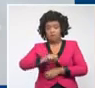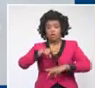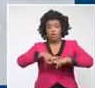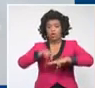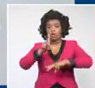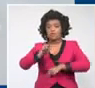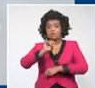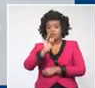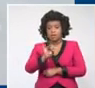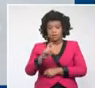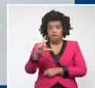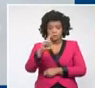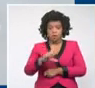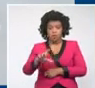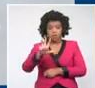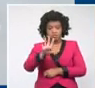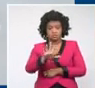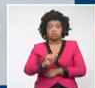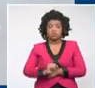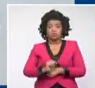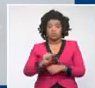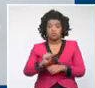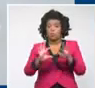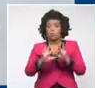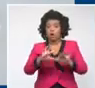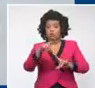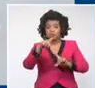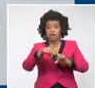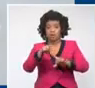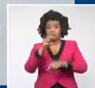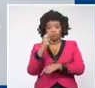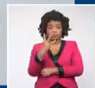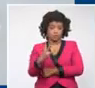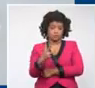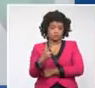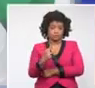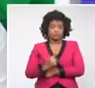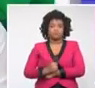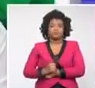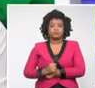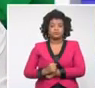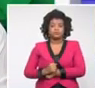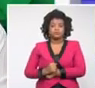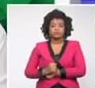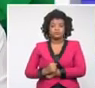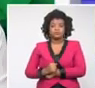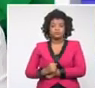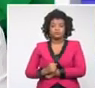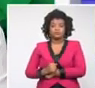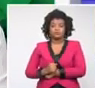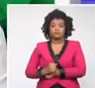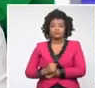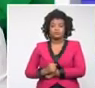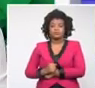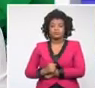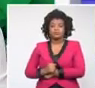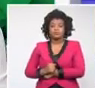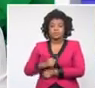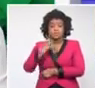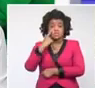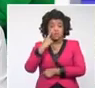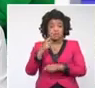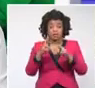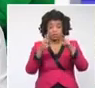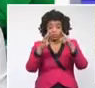7, Camagüey, 5 y Guantánamo, 3. Cuando uno ve, incluso sin entrar en el detalle, las cifras por